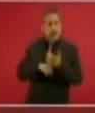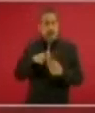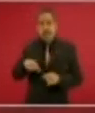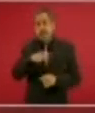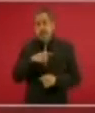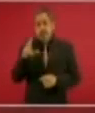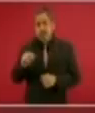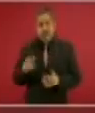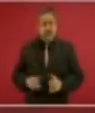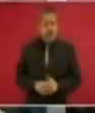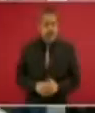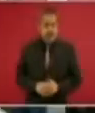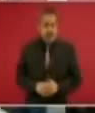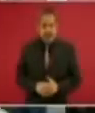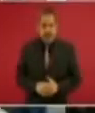tecnócratas.